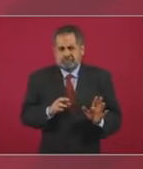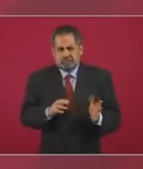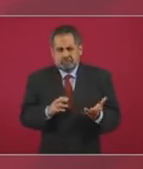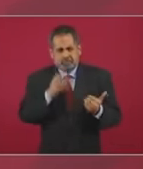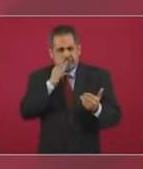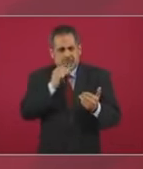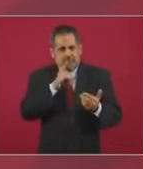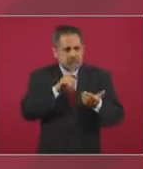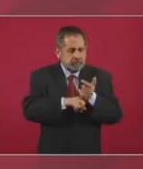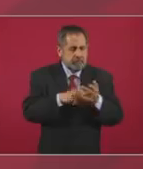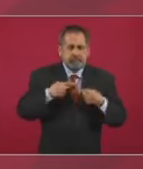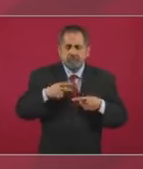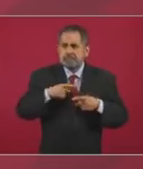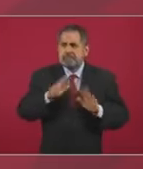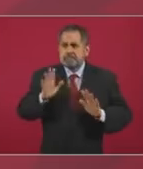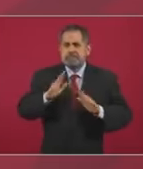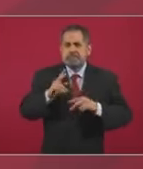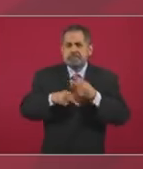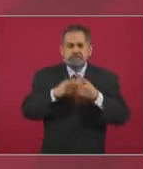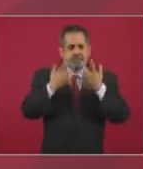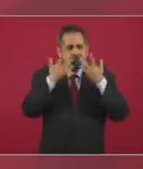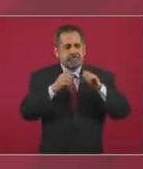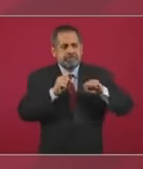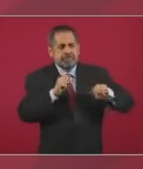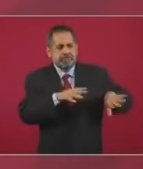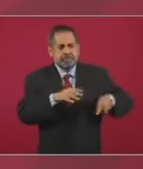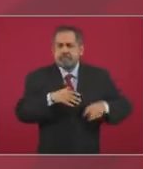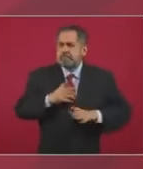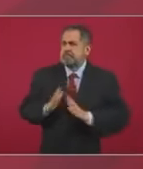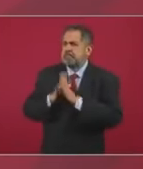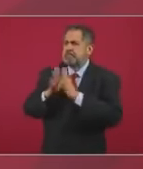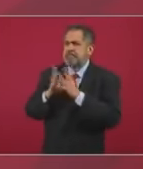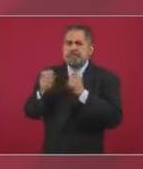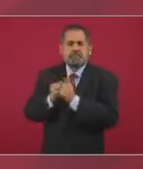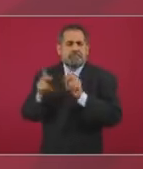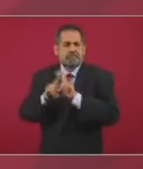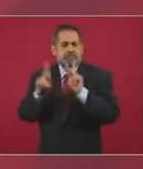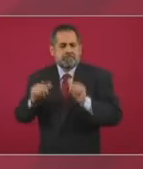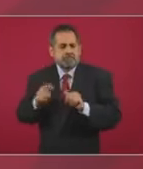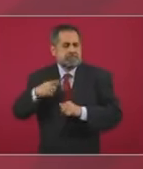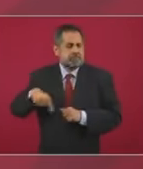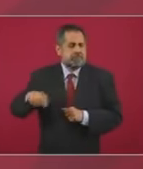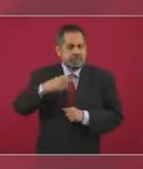La gente está optando por la participación ciudadana pacífica,